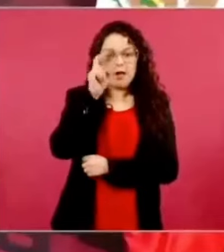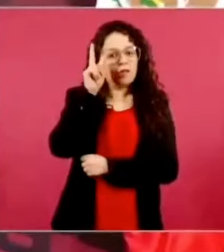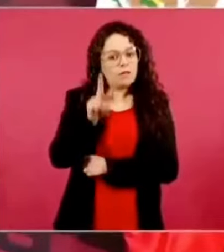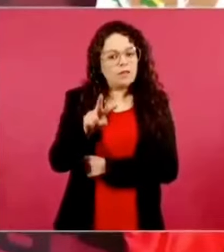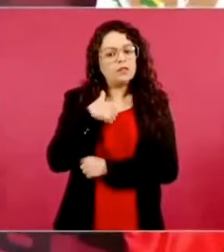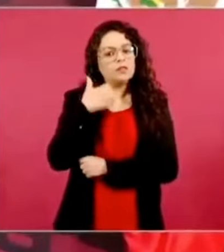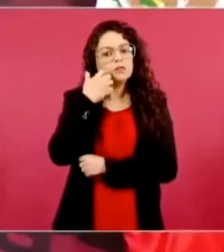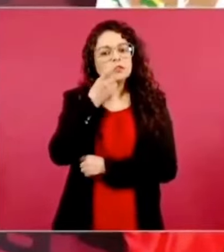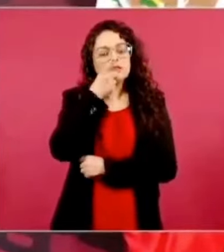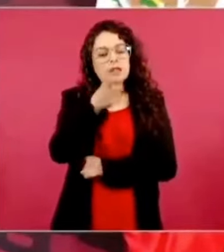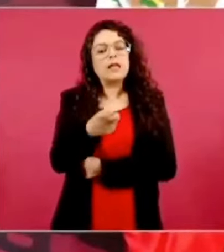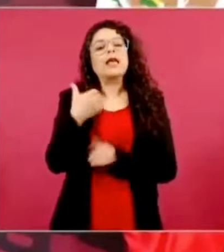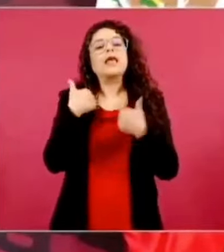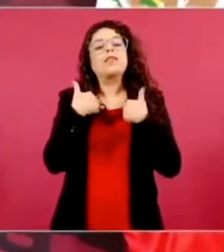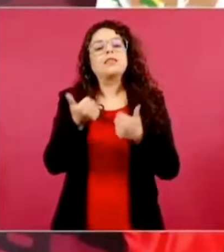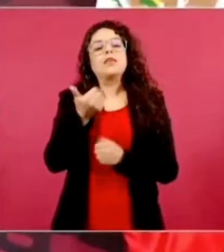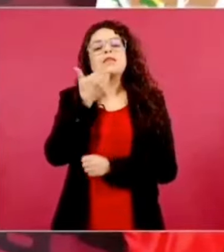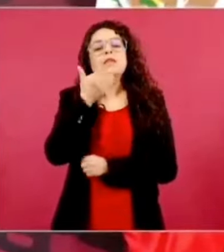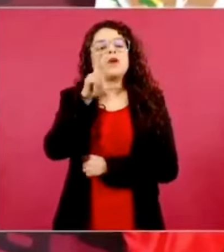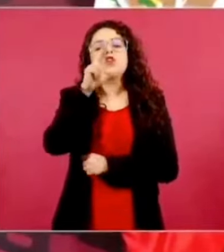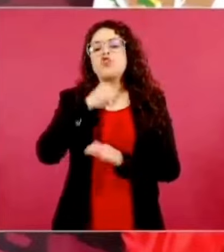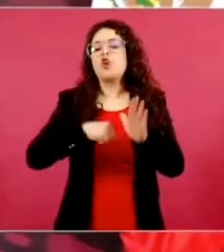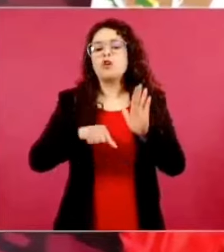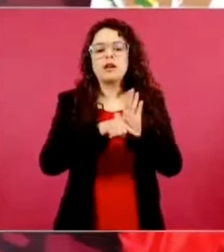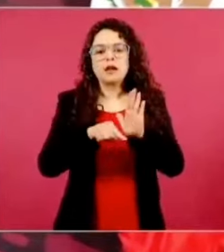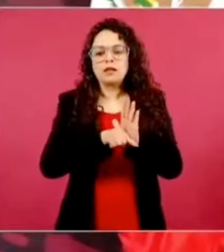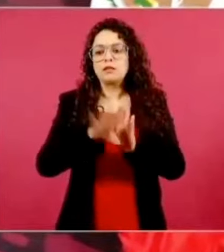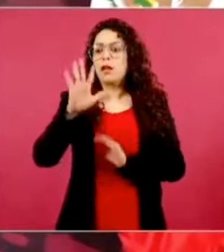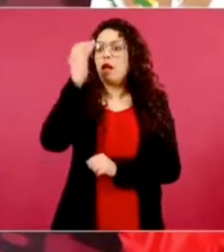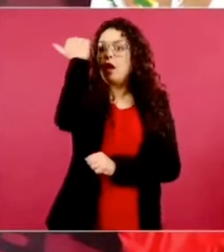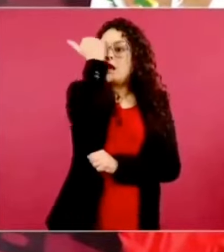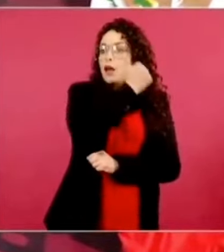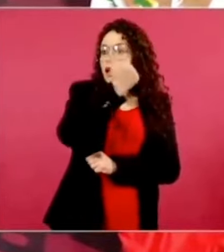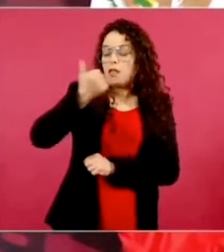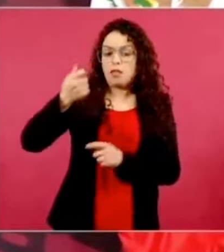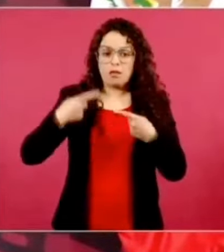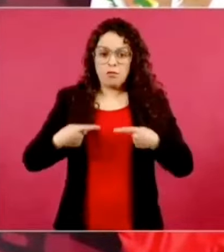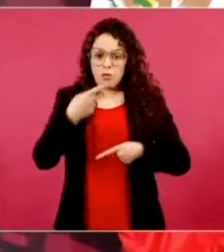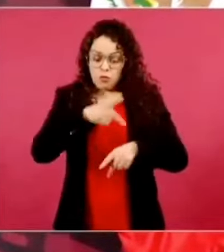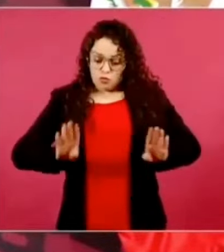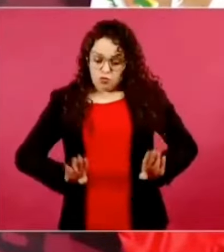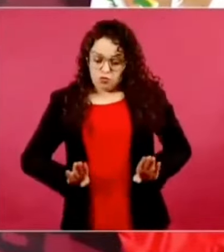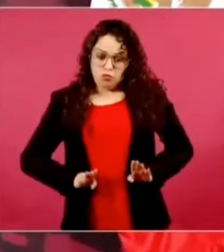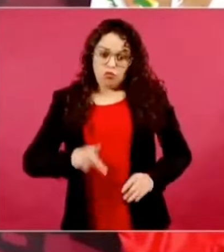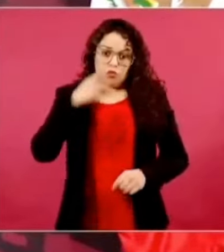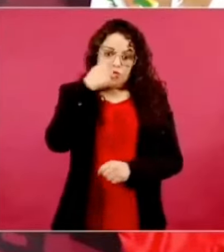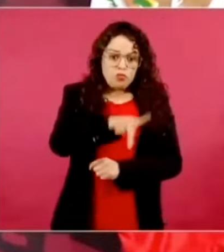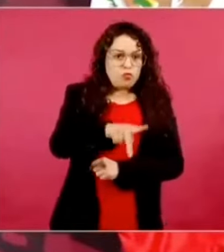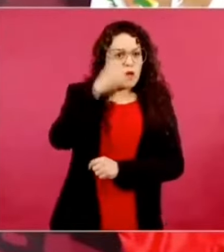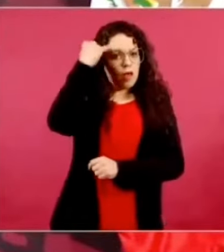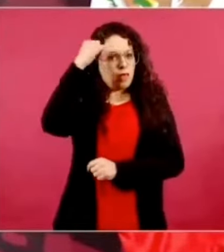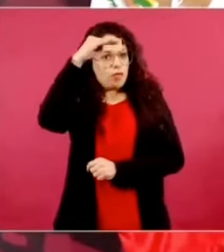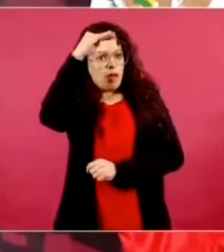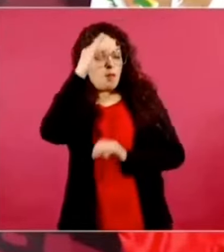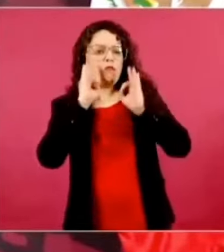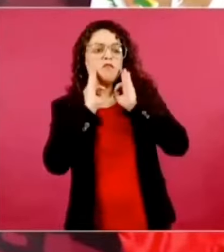porque cada quien tiene su forma de ser y de pensar, o de pensar y de